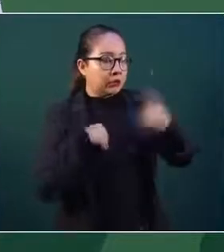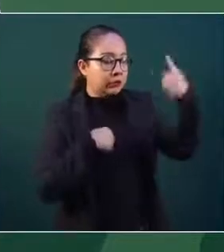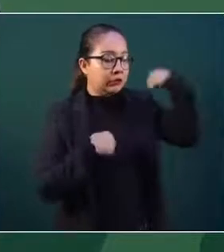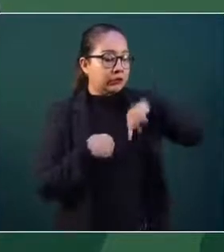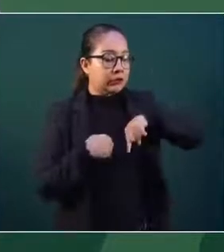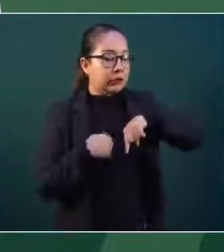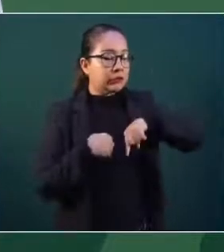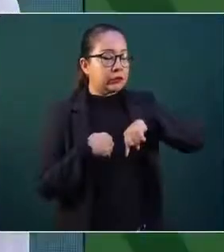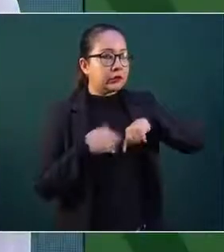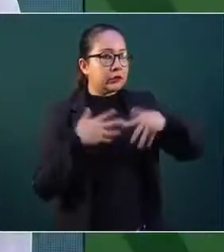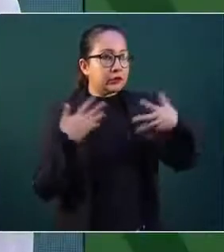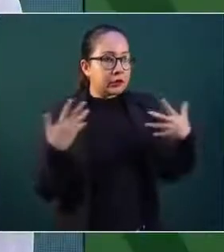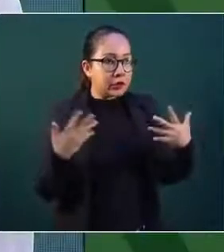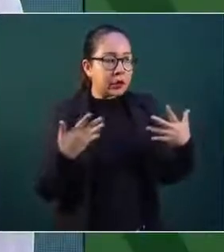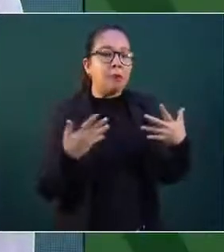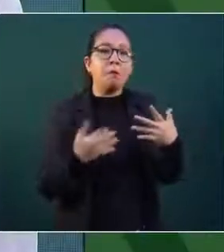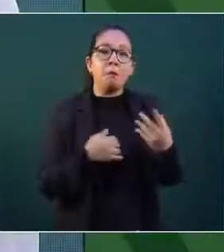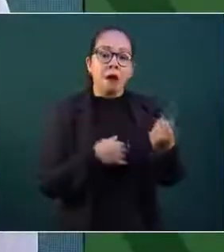Esto